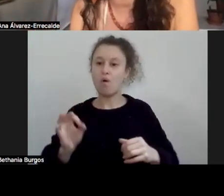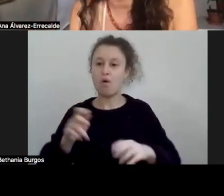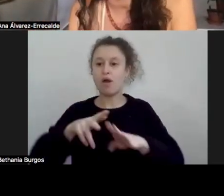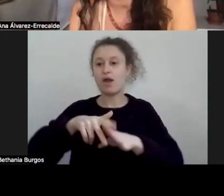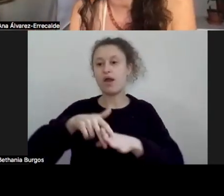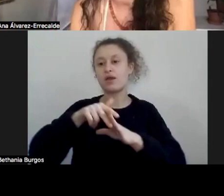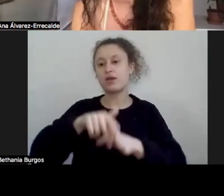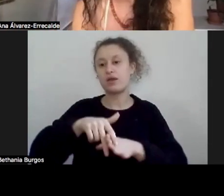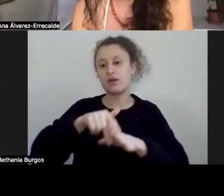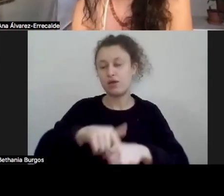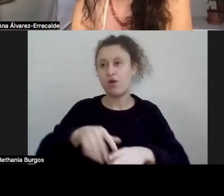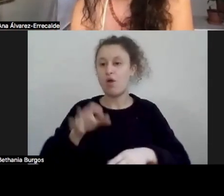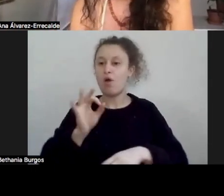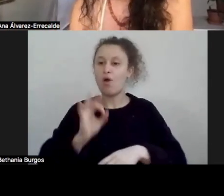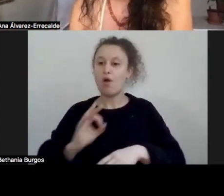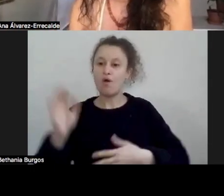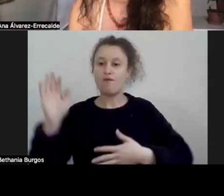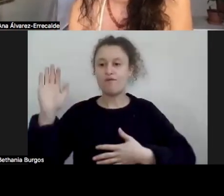a equinoterapia,